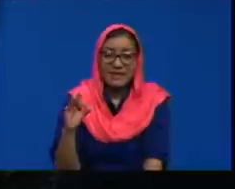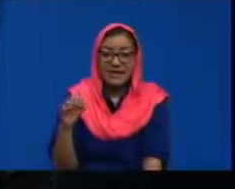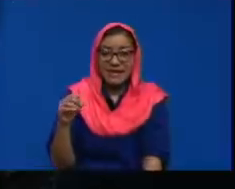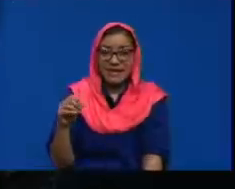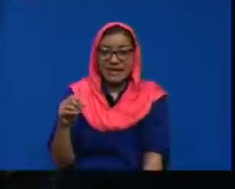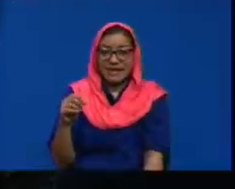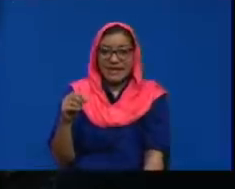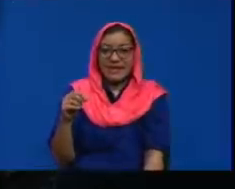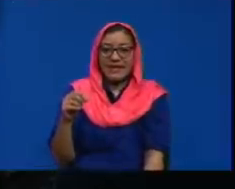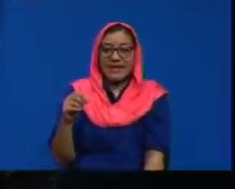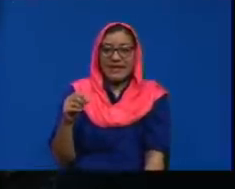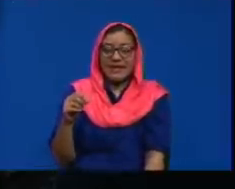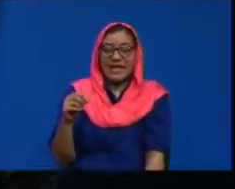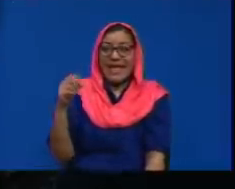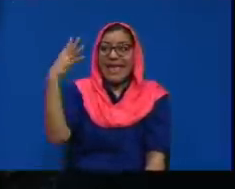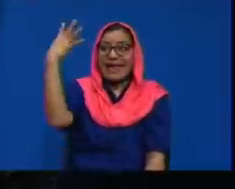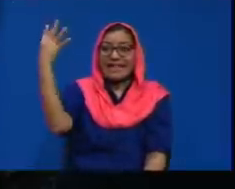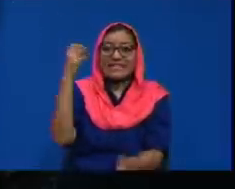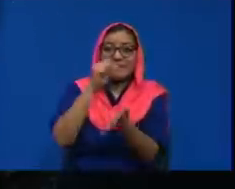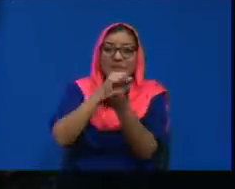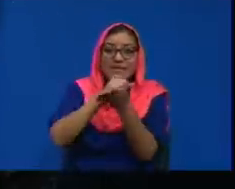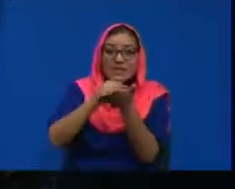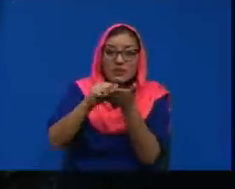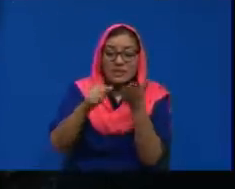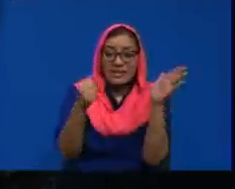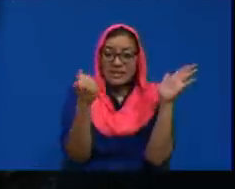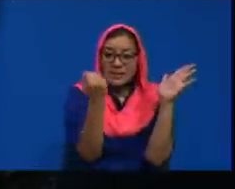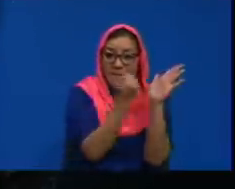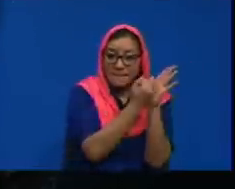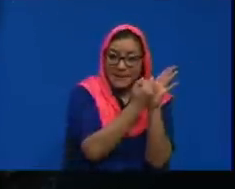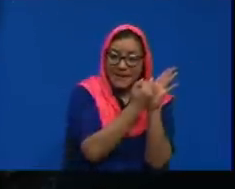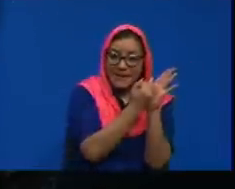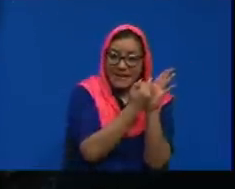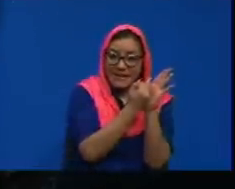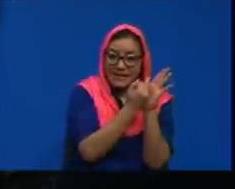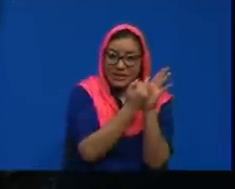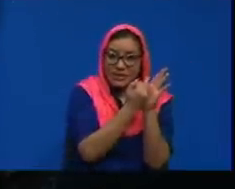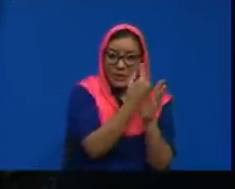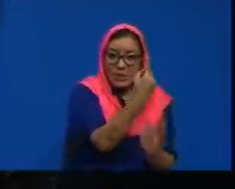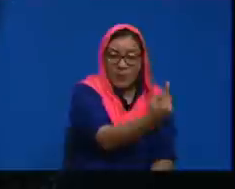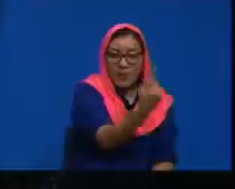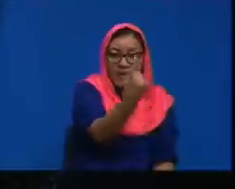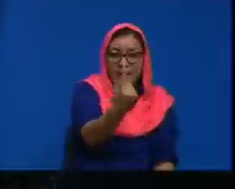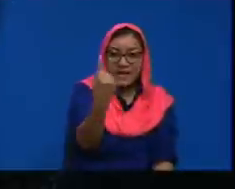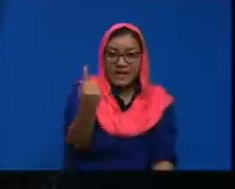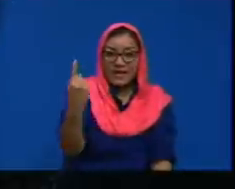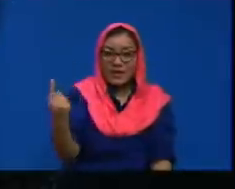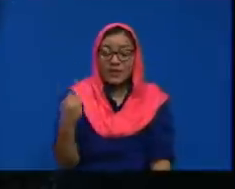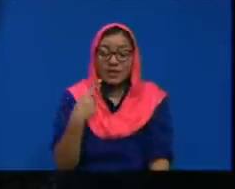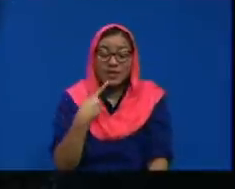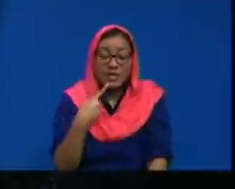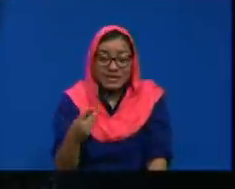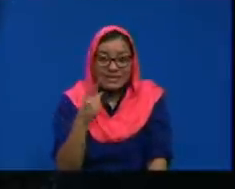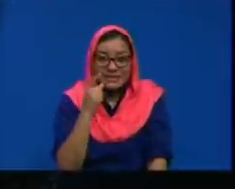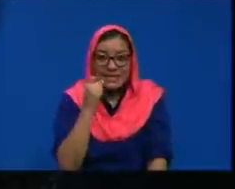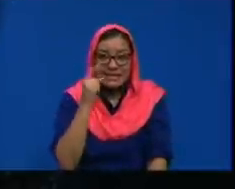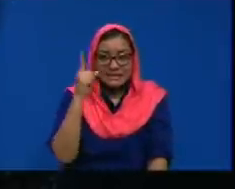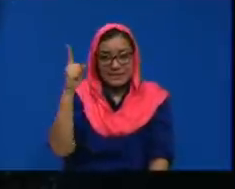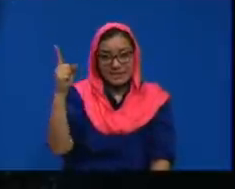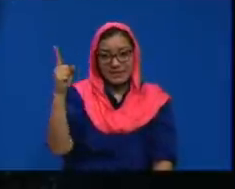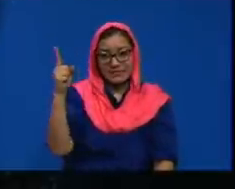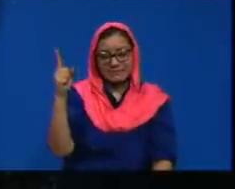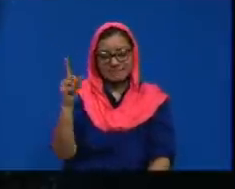de mi Santo Espíritu. Ahora pues, dice el Señor, ya se